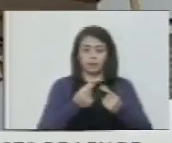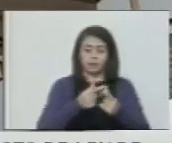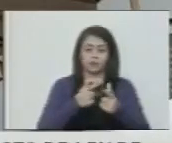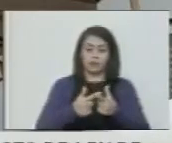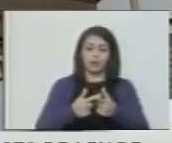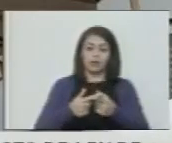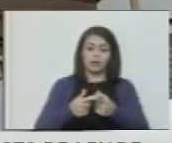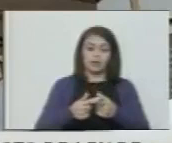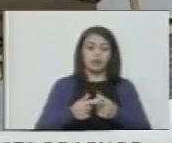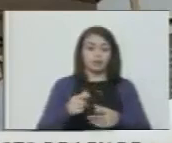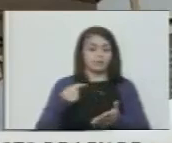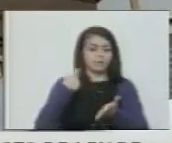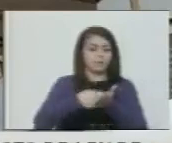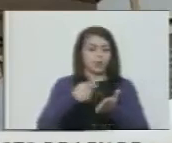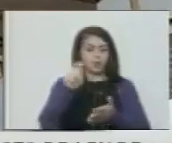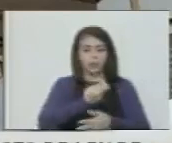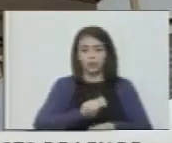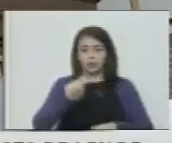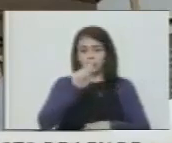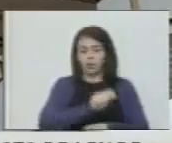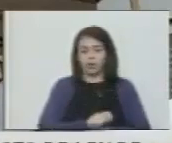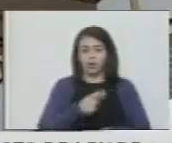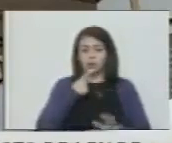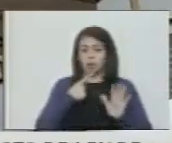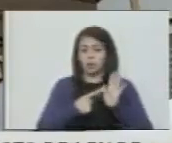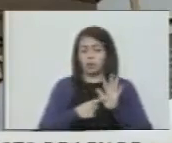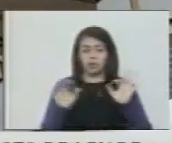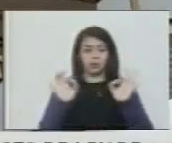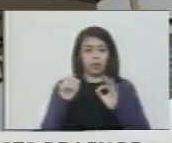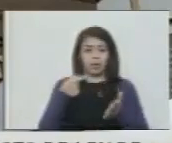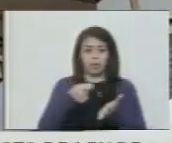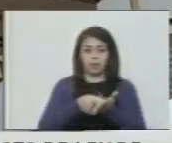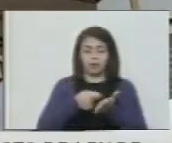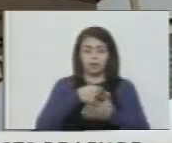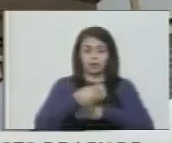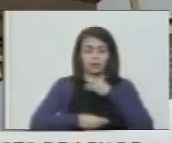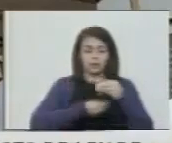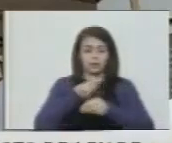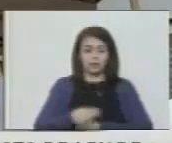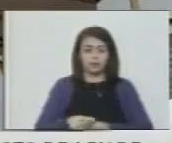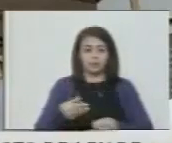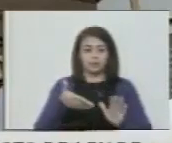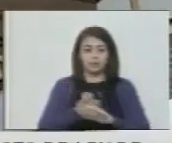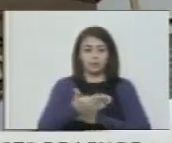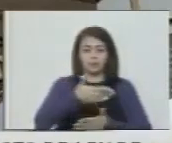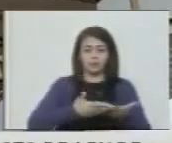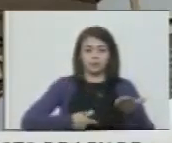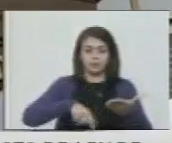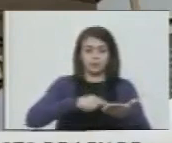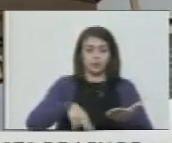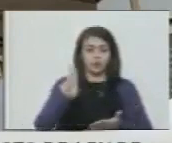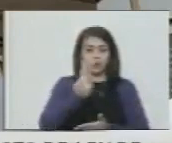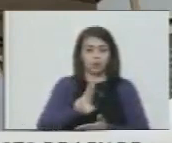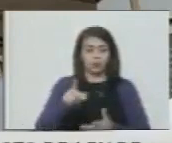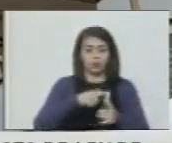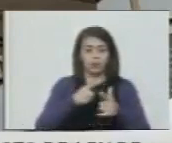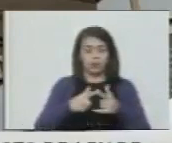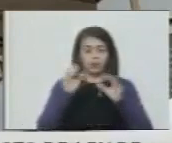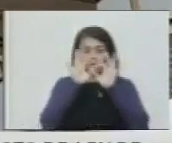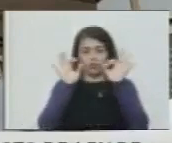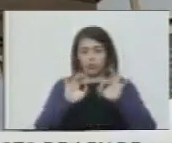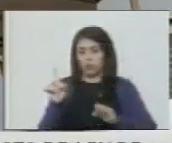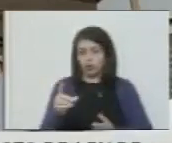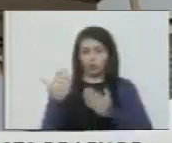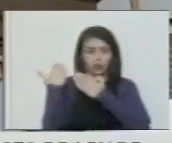de primas o de cuotas, ante el cumplimiento de sus obligaciones establecidas en el respectivo contrato, utilizando artificios para